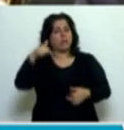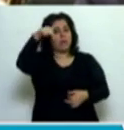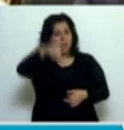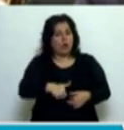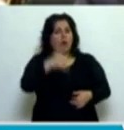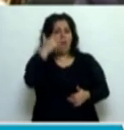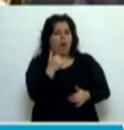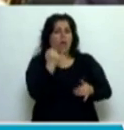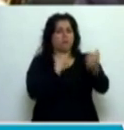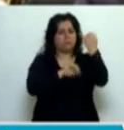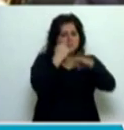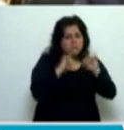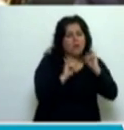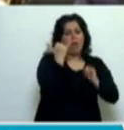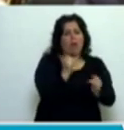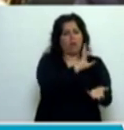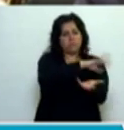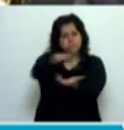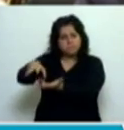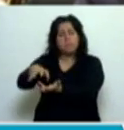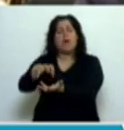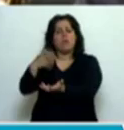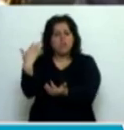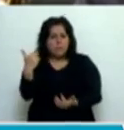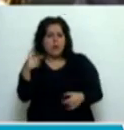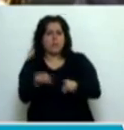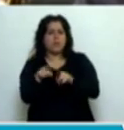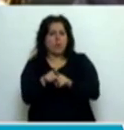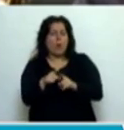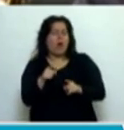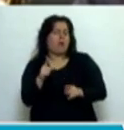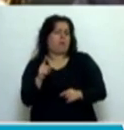activos estatales capaces de sustentar microeconómicamente la competitividad